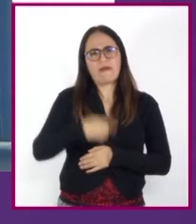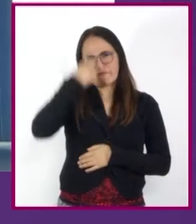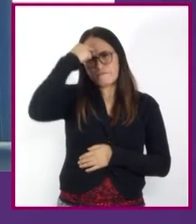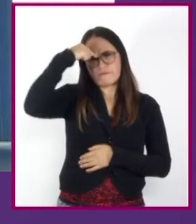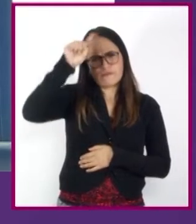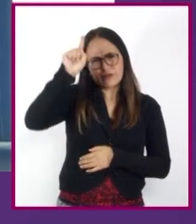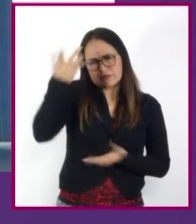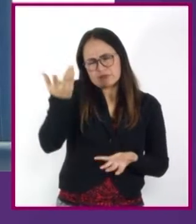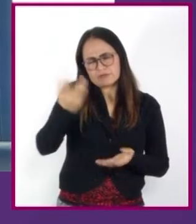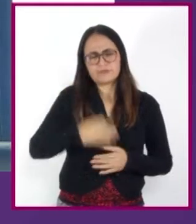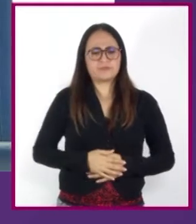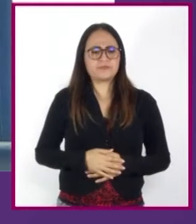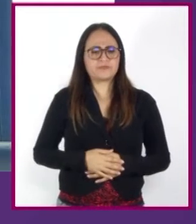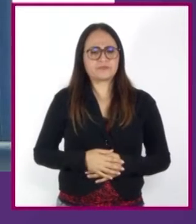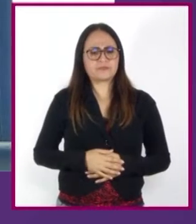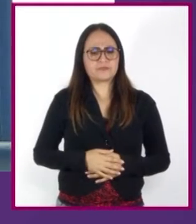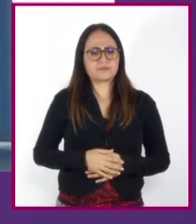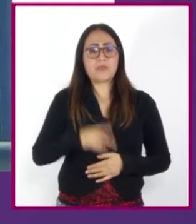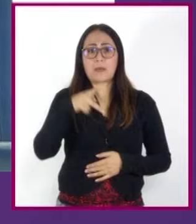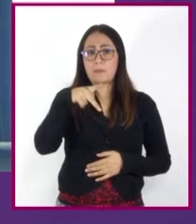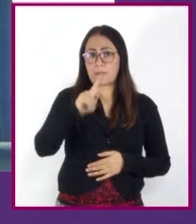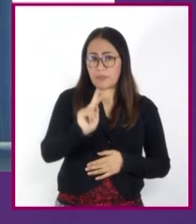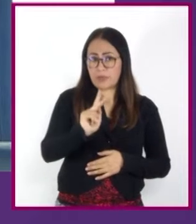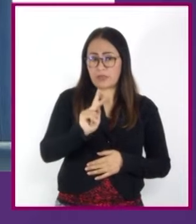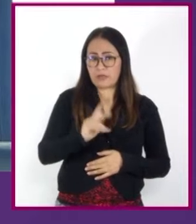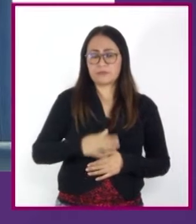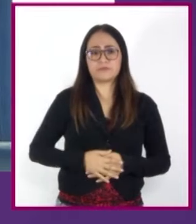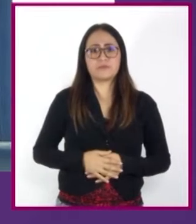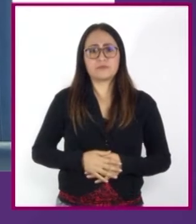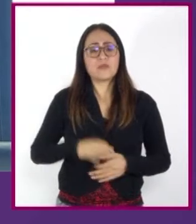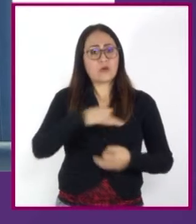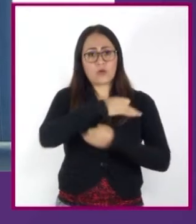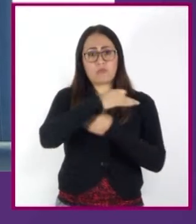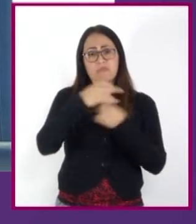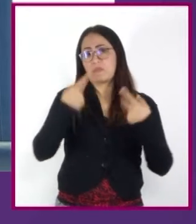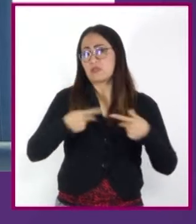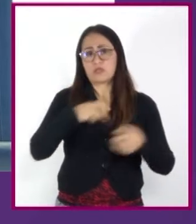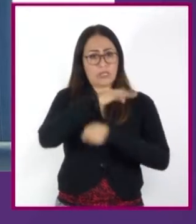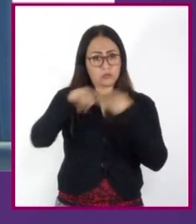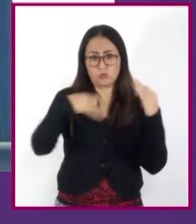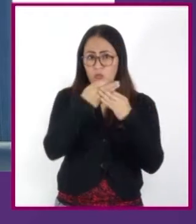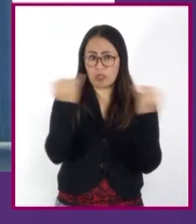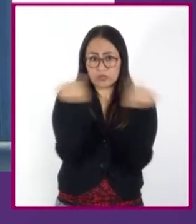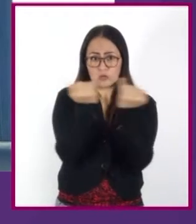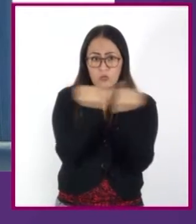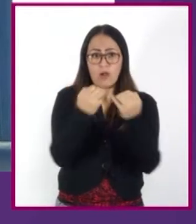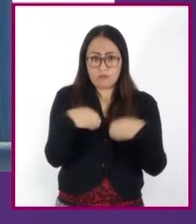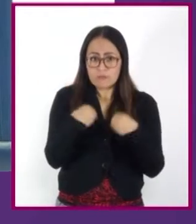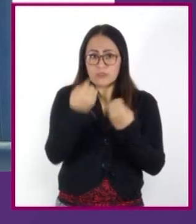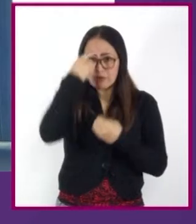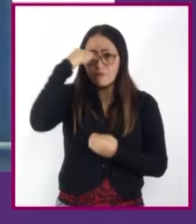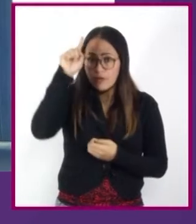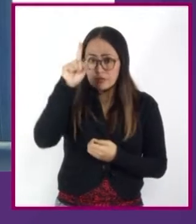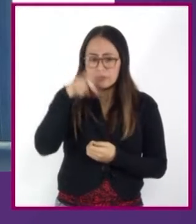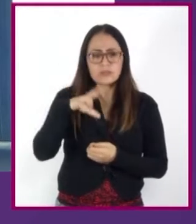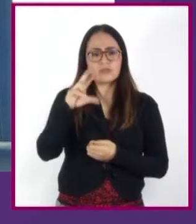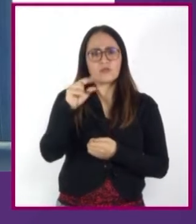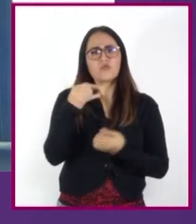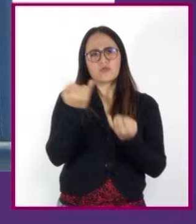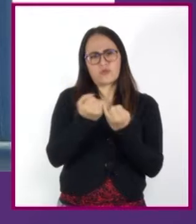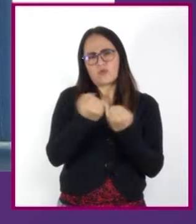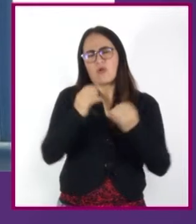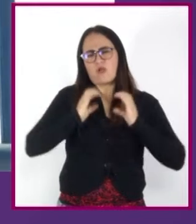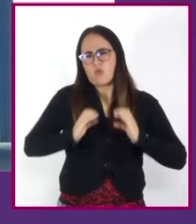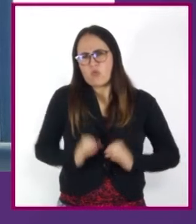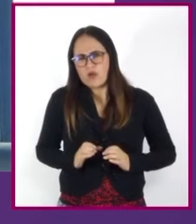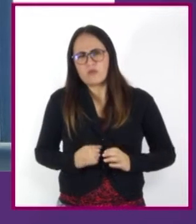cabe aclarar que esto no aplica para todas las personas en general. Sin embargo, yo tengo artrogriposis congénita,